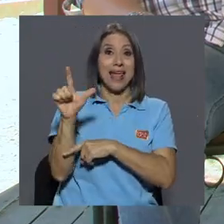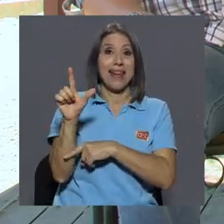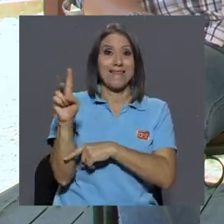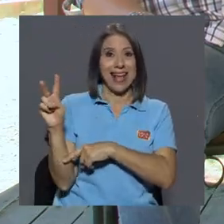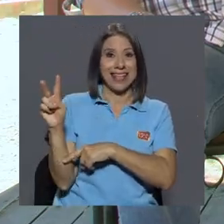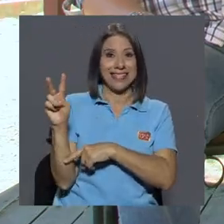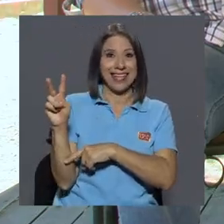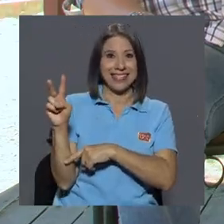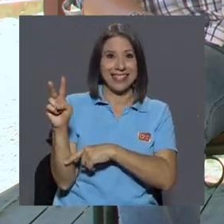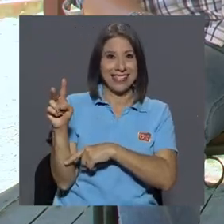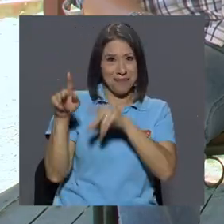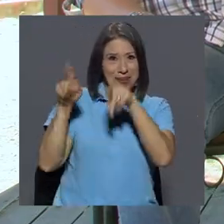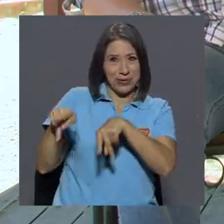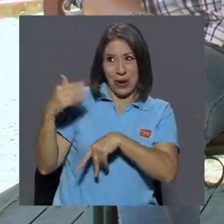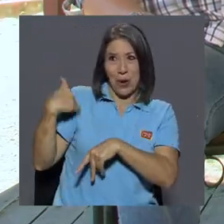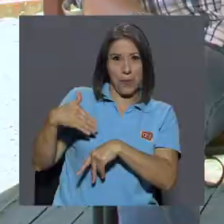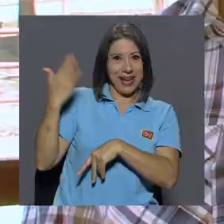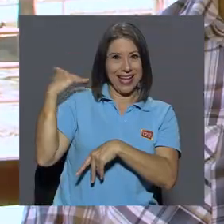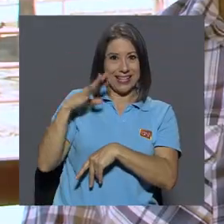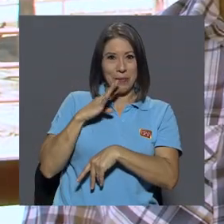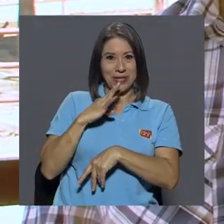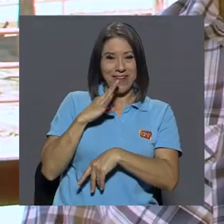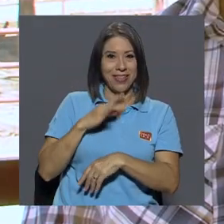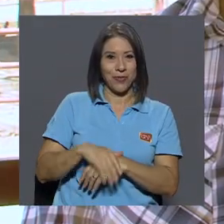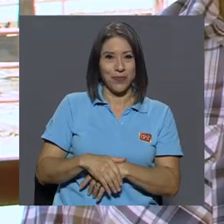hablando. Entonces,